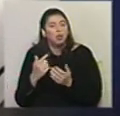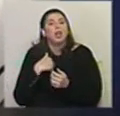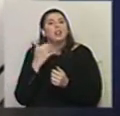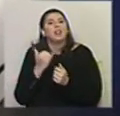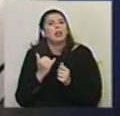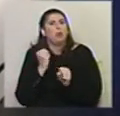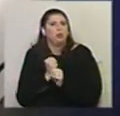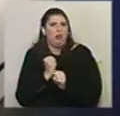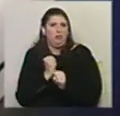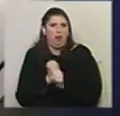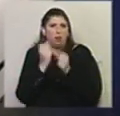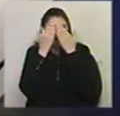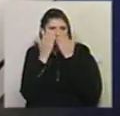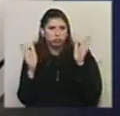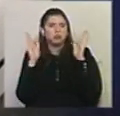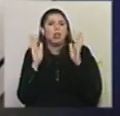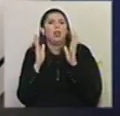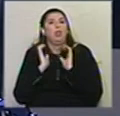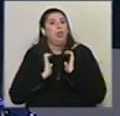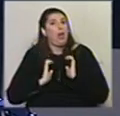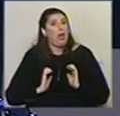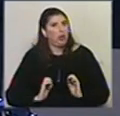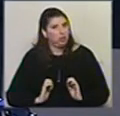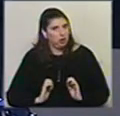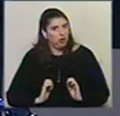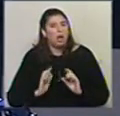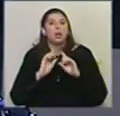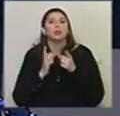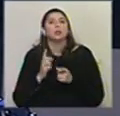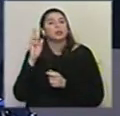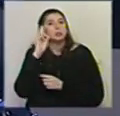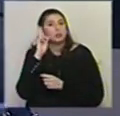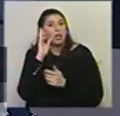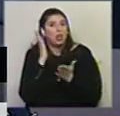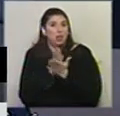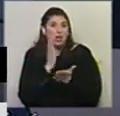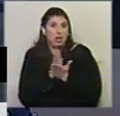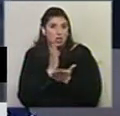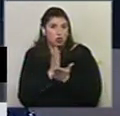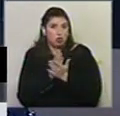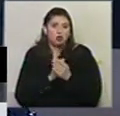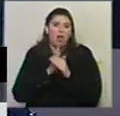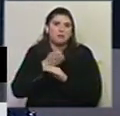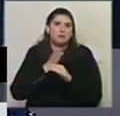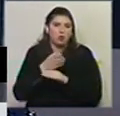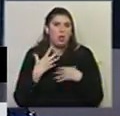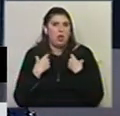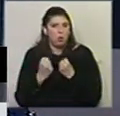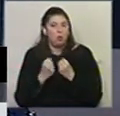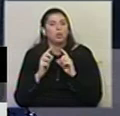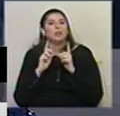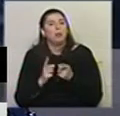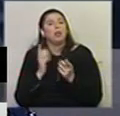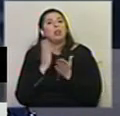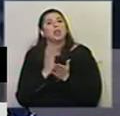con mucha amplitud desde el lado de la ética, desde el lado de respetar derechos que son derechos en el acceso a la salud y también derechos jurídicos de las